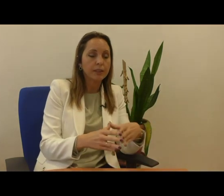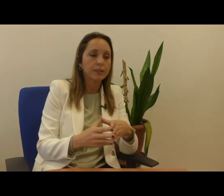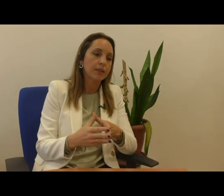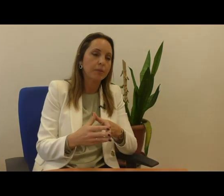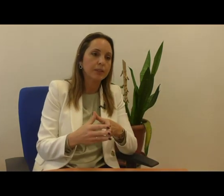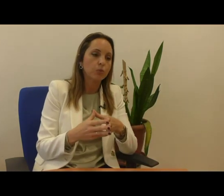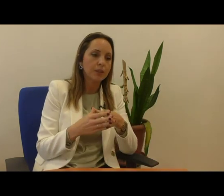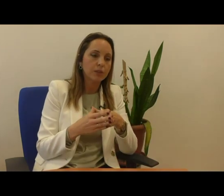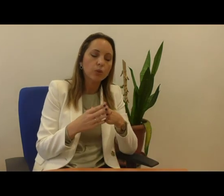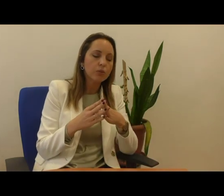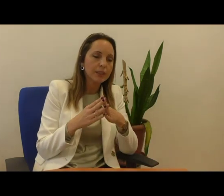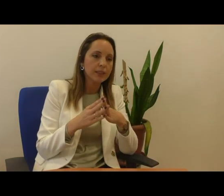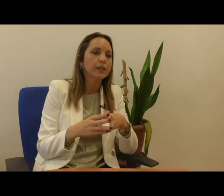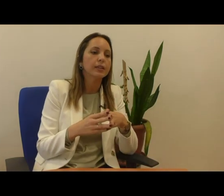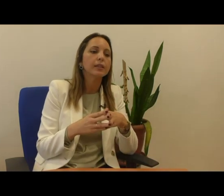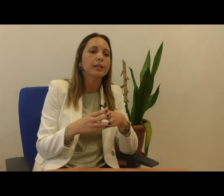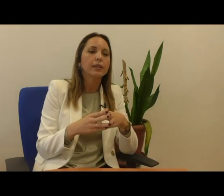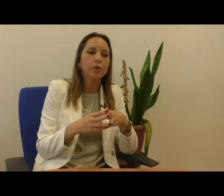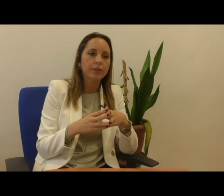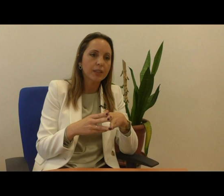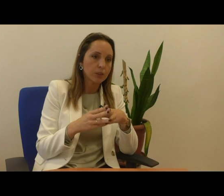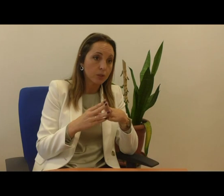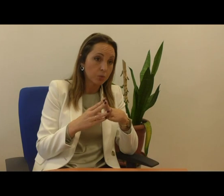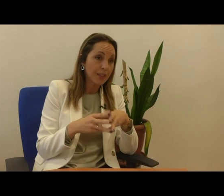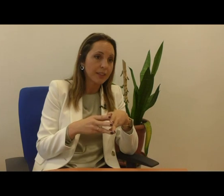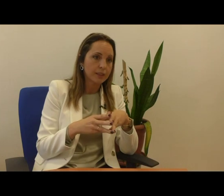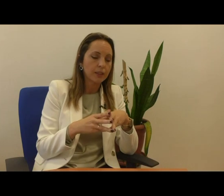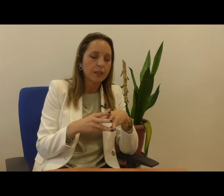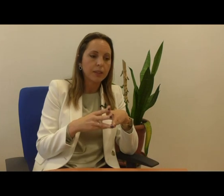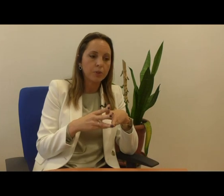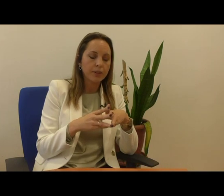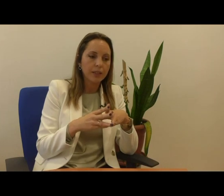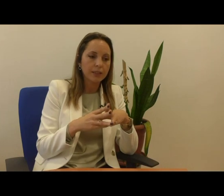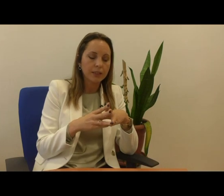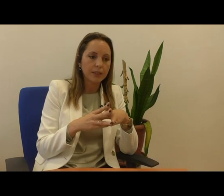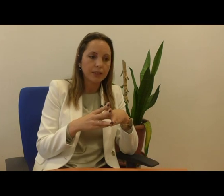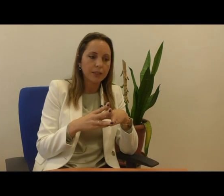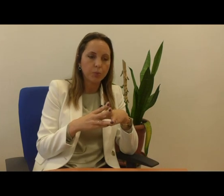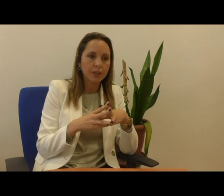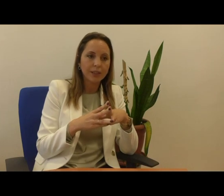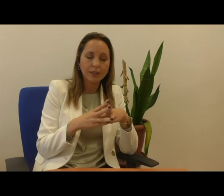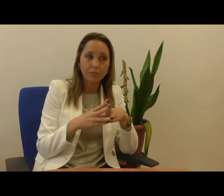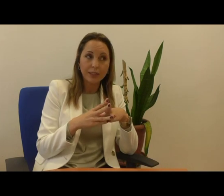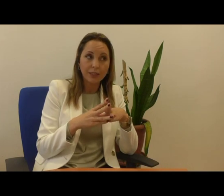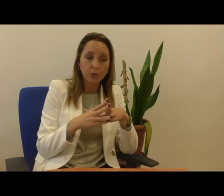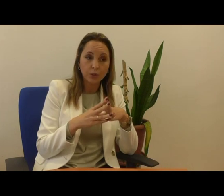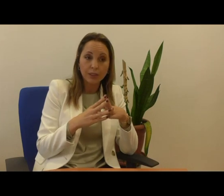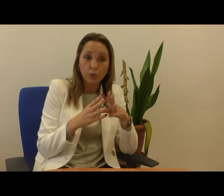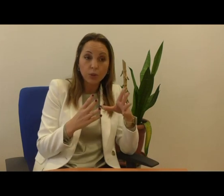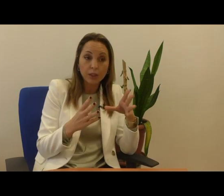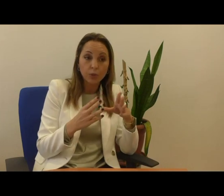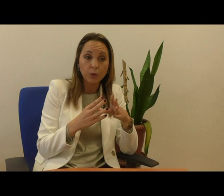la base de ese iceberg, se encuentran toda una serie de violencias sutiles, de violencias que pueden ir desde